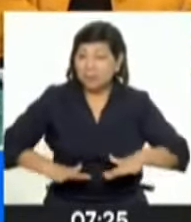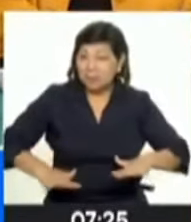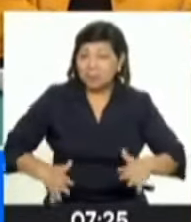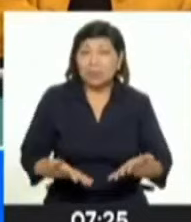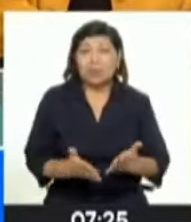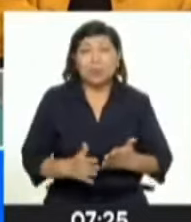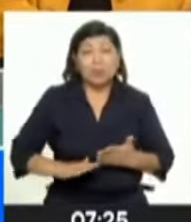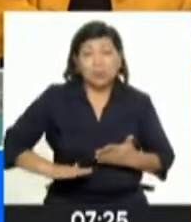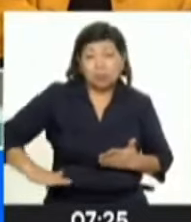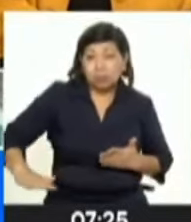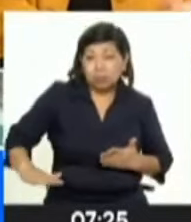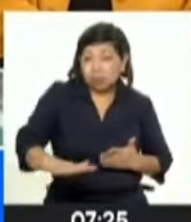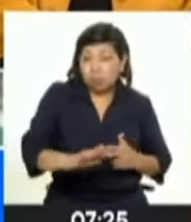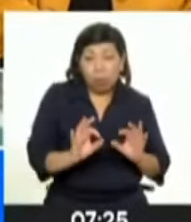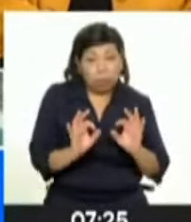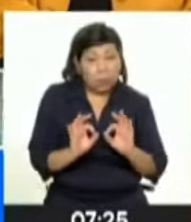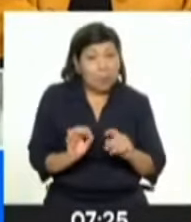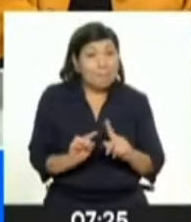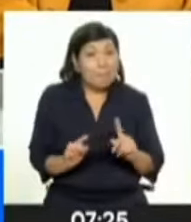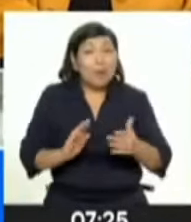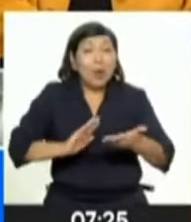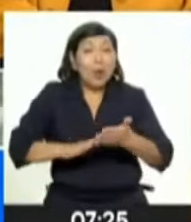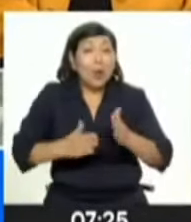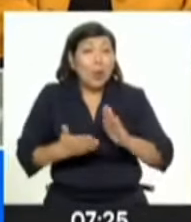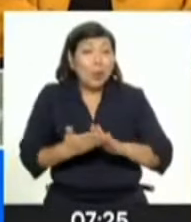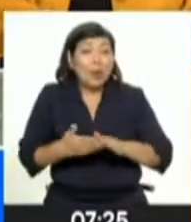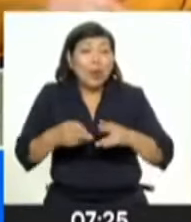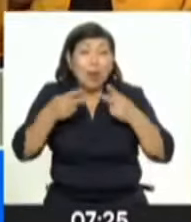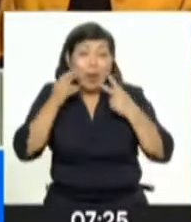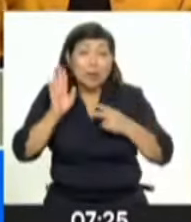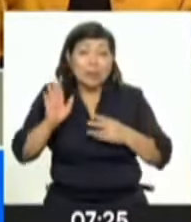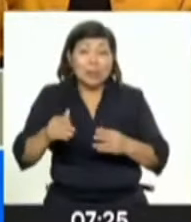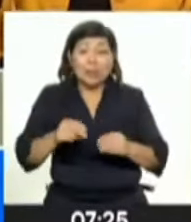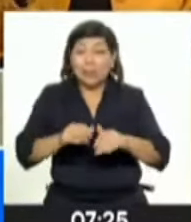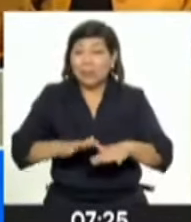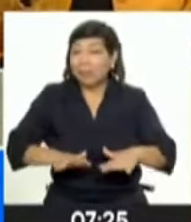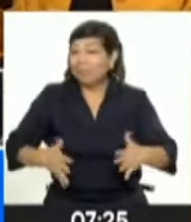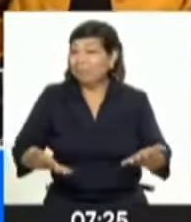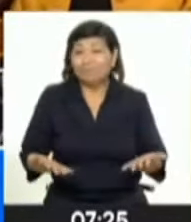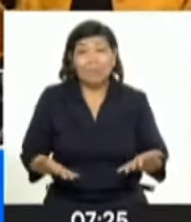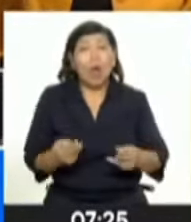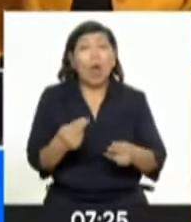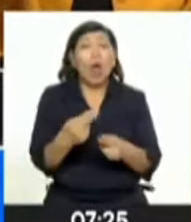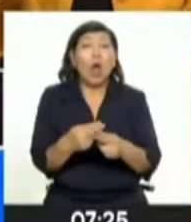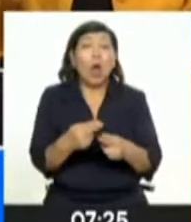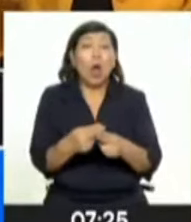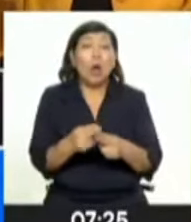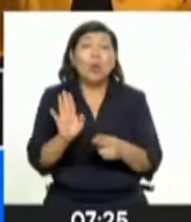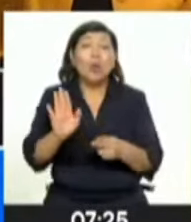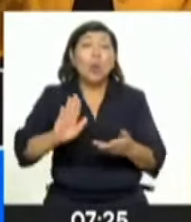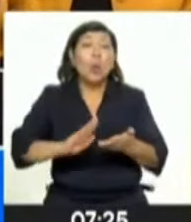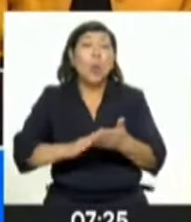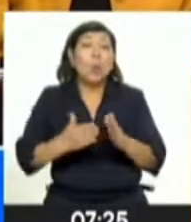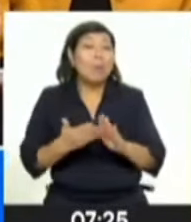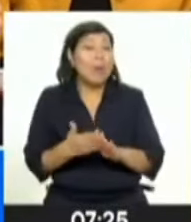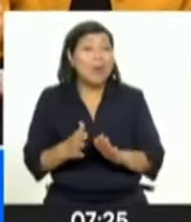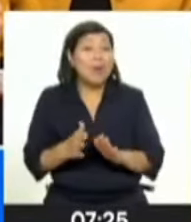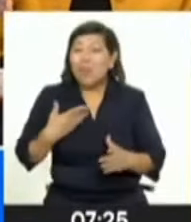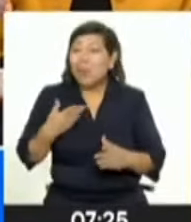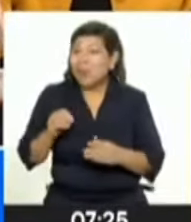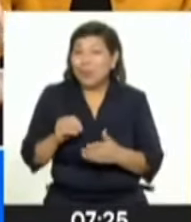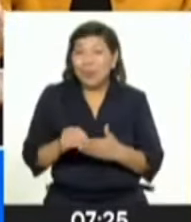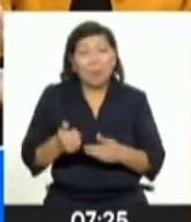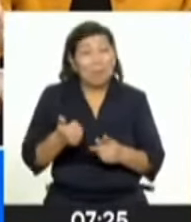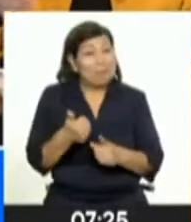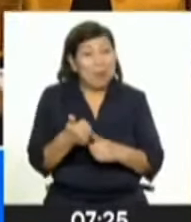estar totalmente saneado, pero en las comunidades nativas los terrenos están a nombre de la comunidad nativa, no pueden estar a